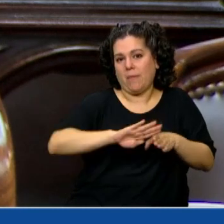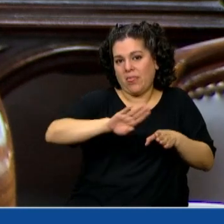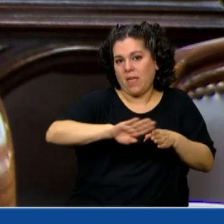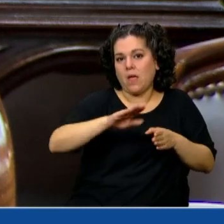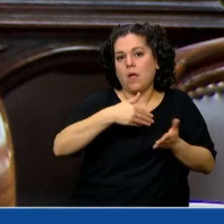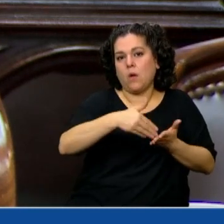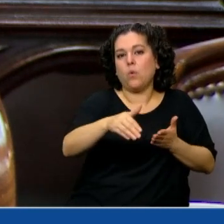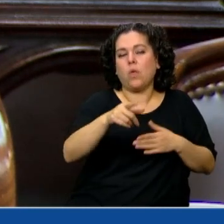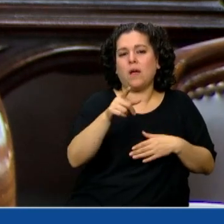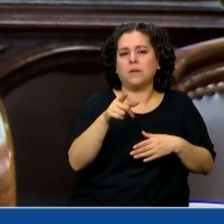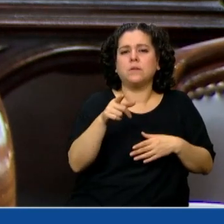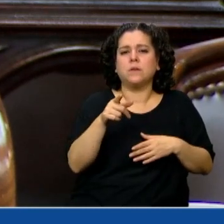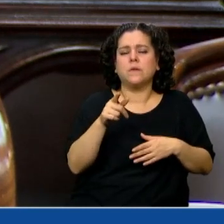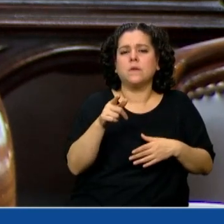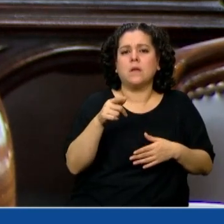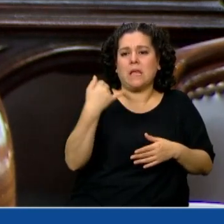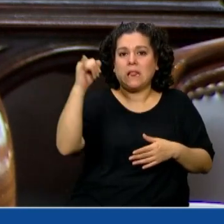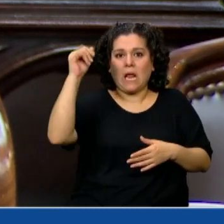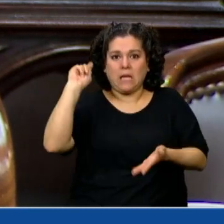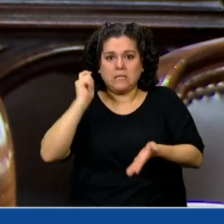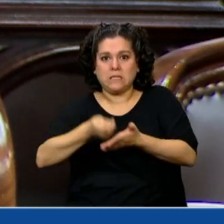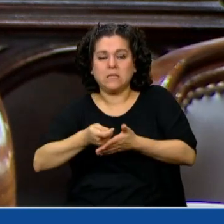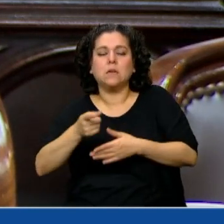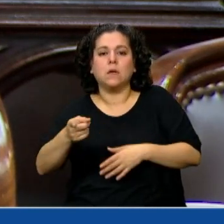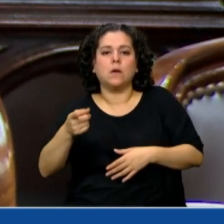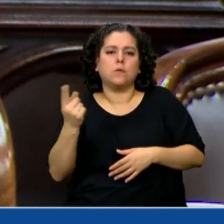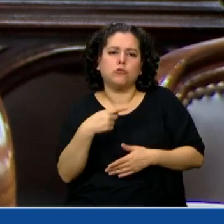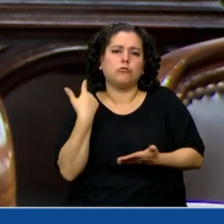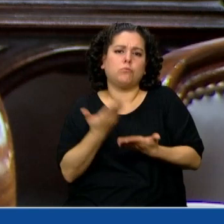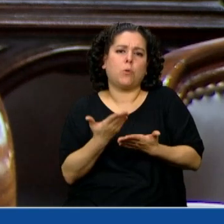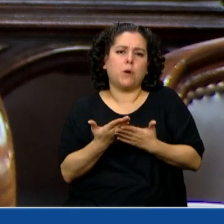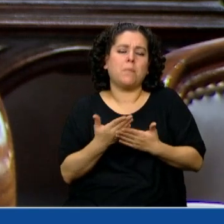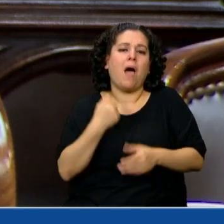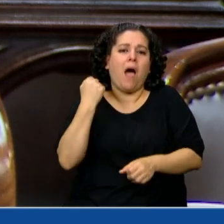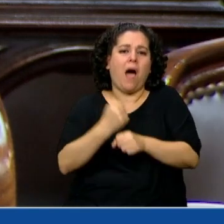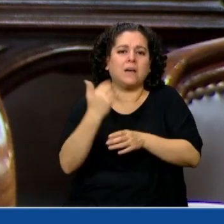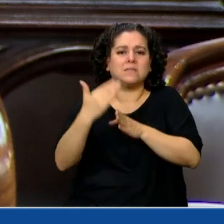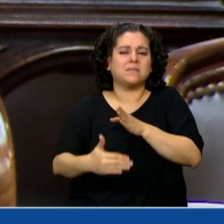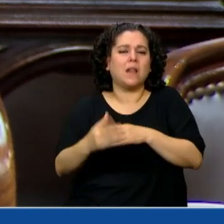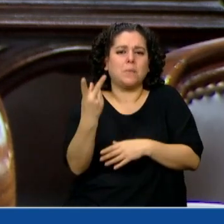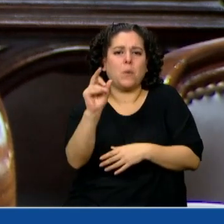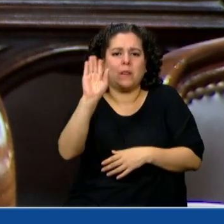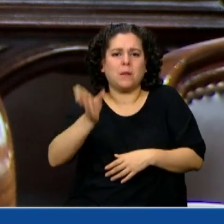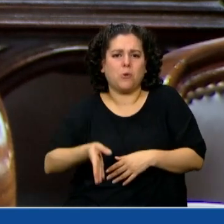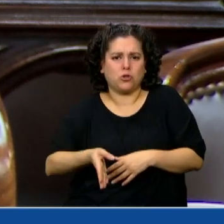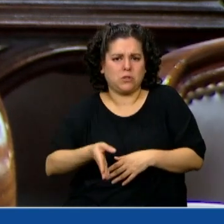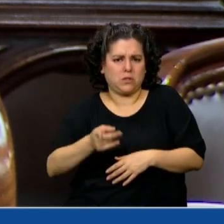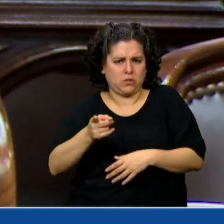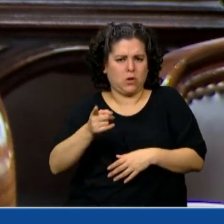un devengamiento de un interés, lo que estamos proponiendo que sea hasta el 20% de la tasa